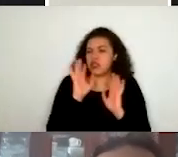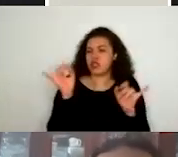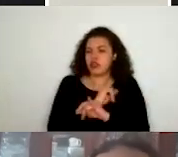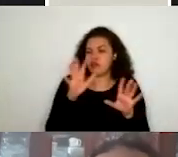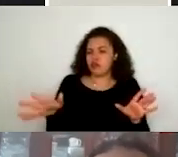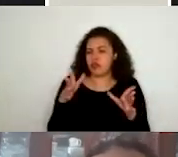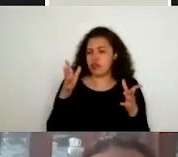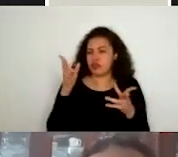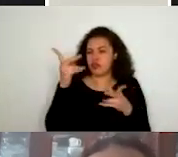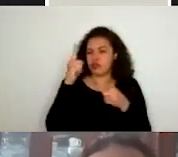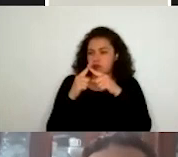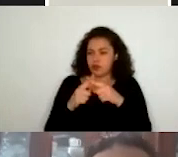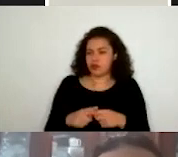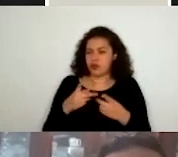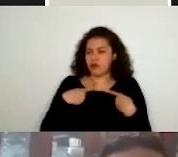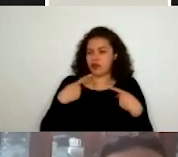de personas